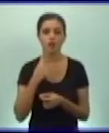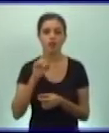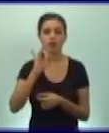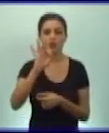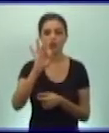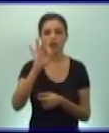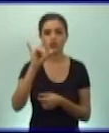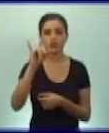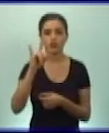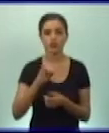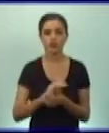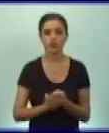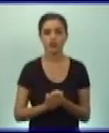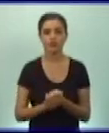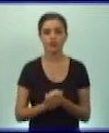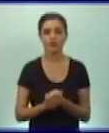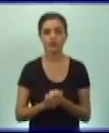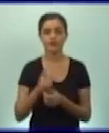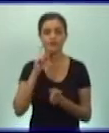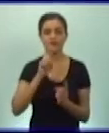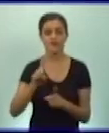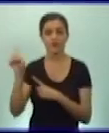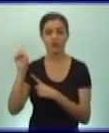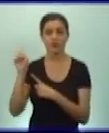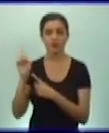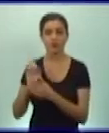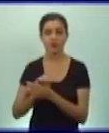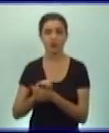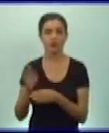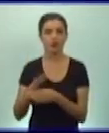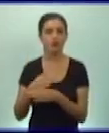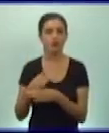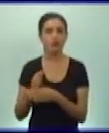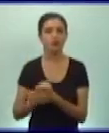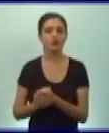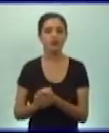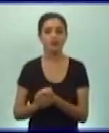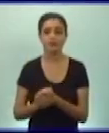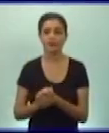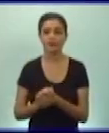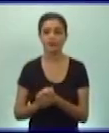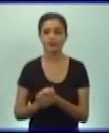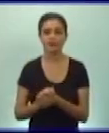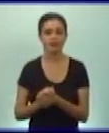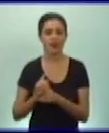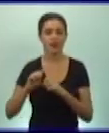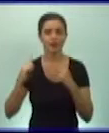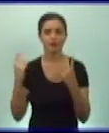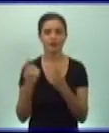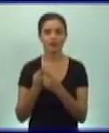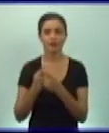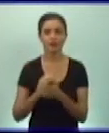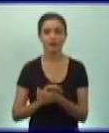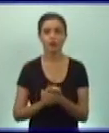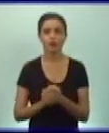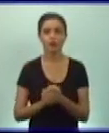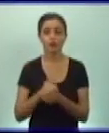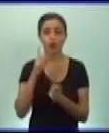Cuba del año 2018. Fíjense qué diferente, muy diferente en todos los sentidos. Vamos a observar